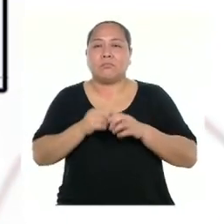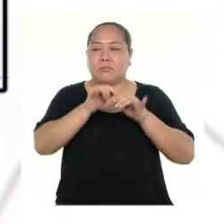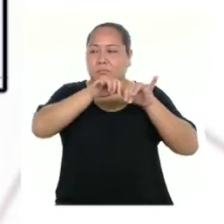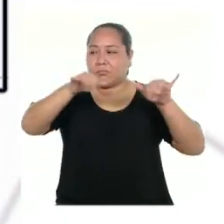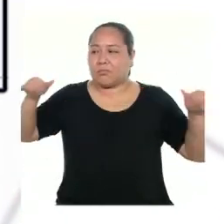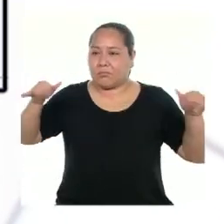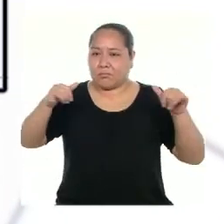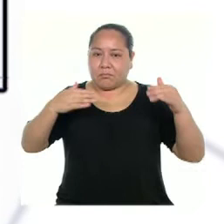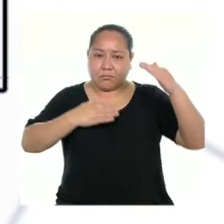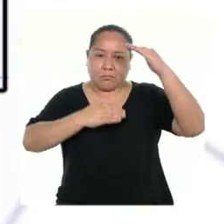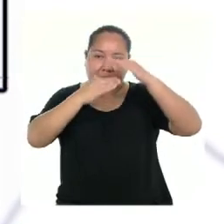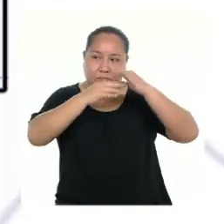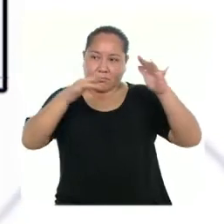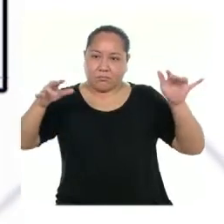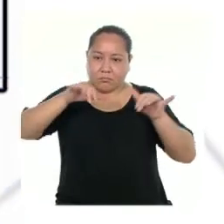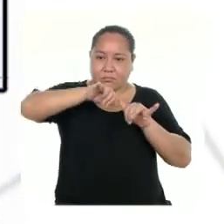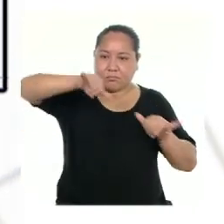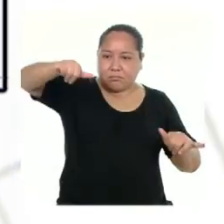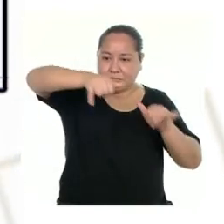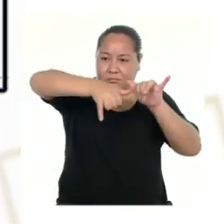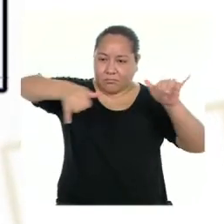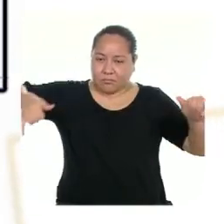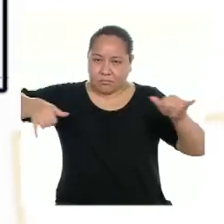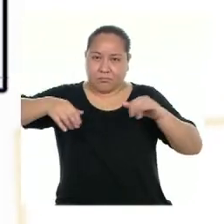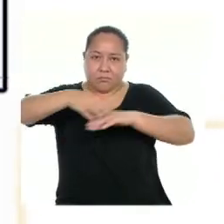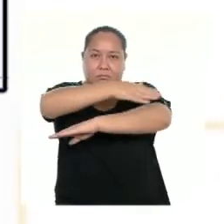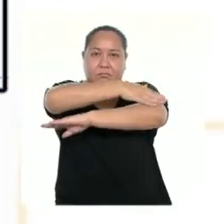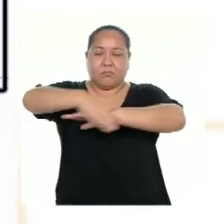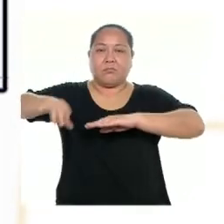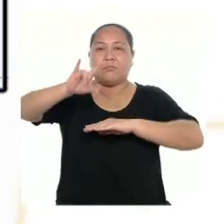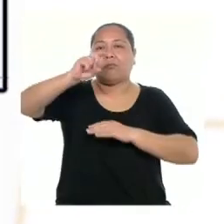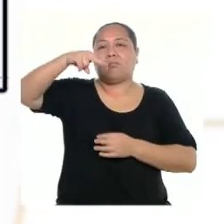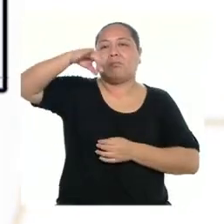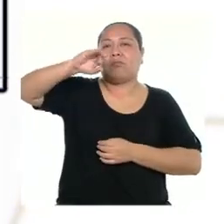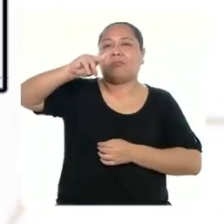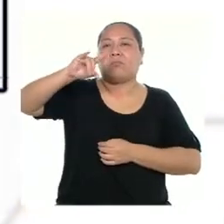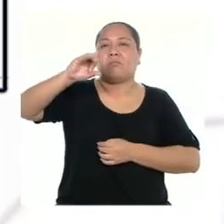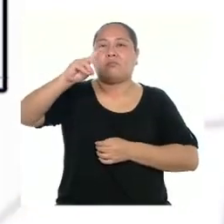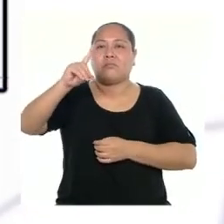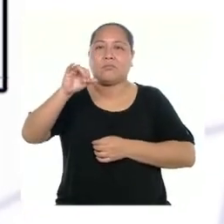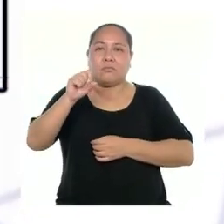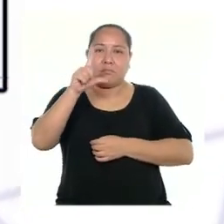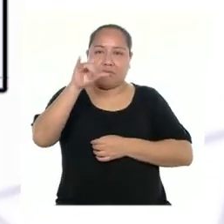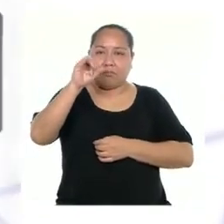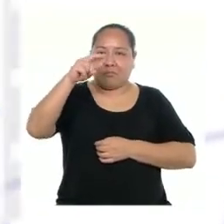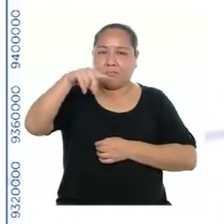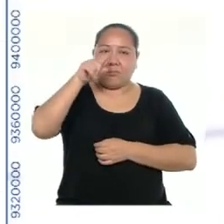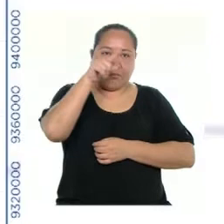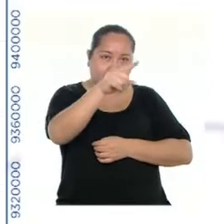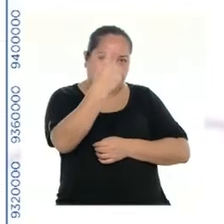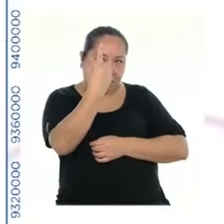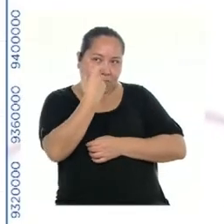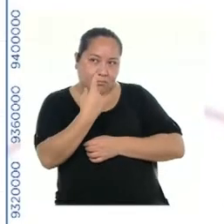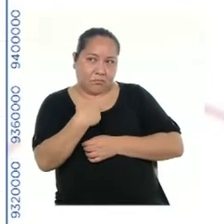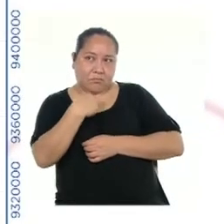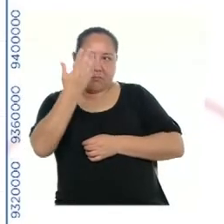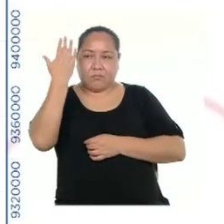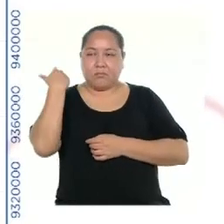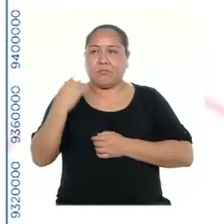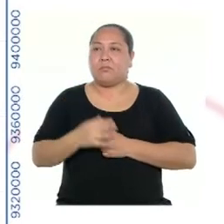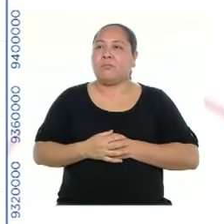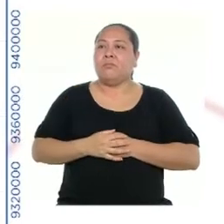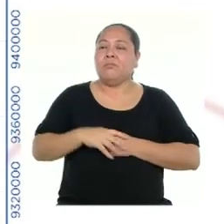directamente longitudes que son las unidades lineales, que es lo que tú me preguntabas hace un momento,